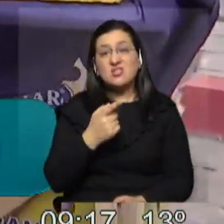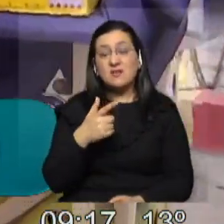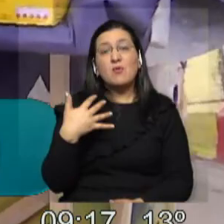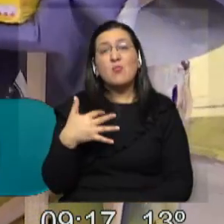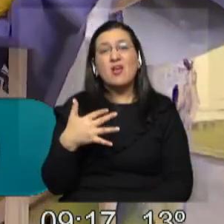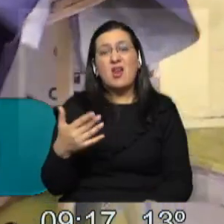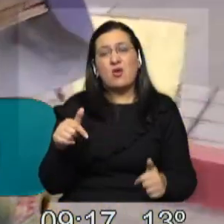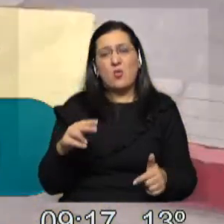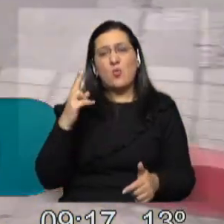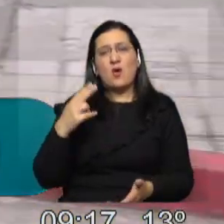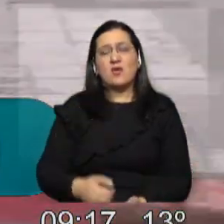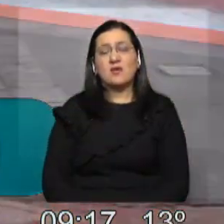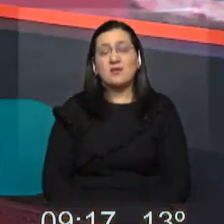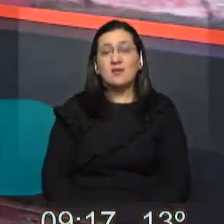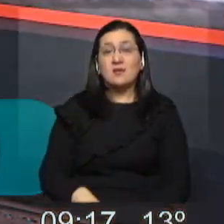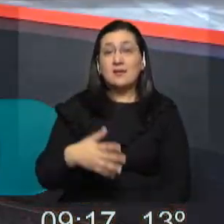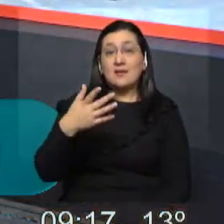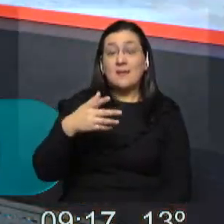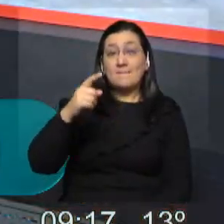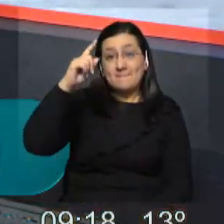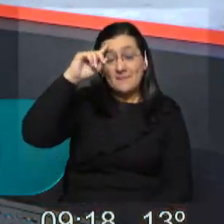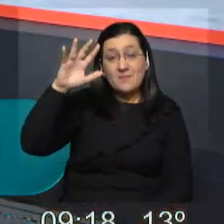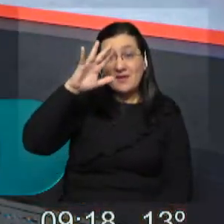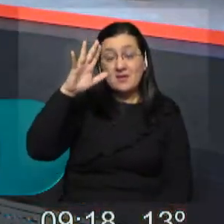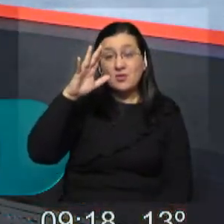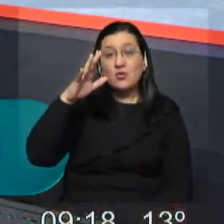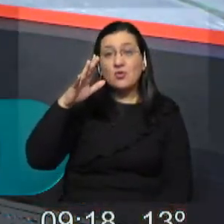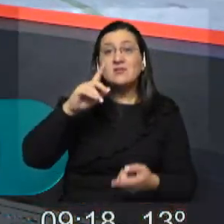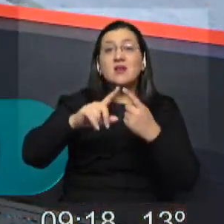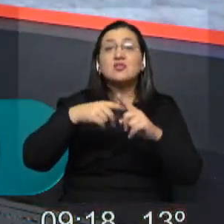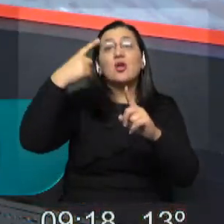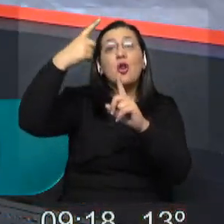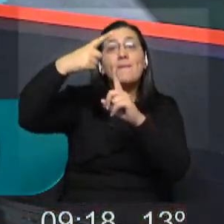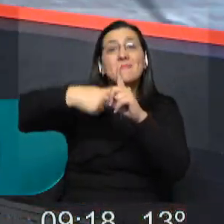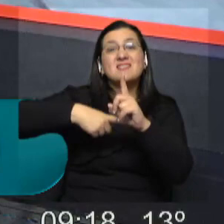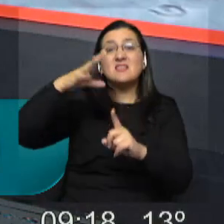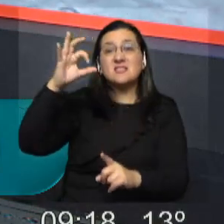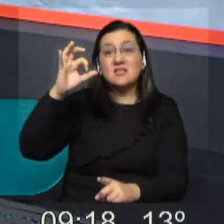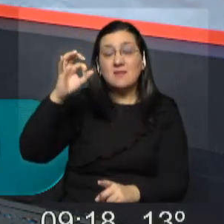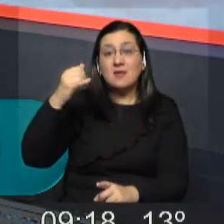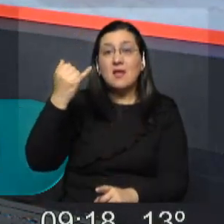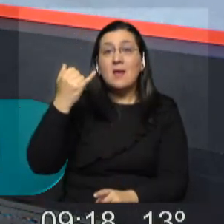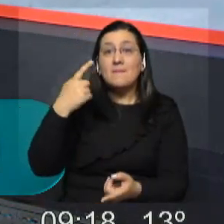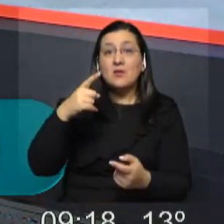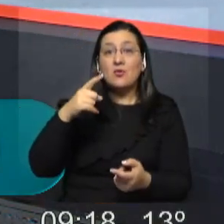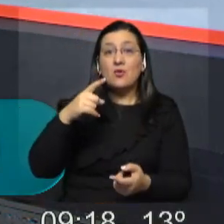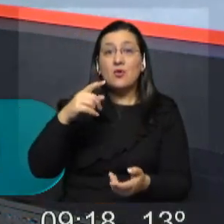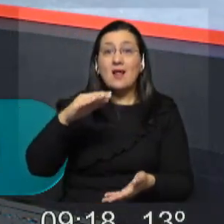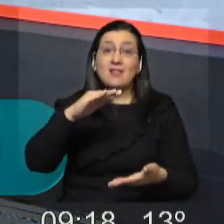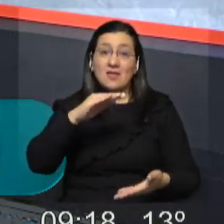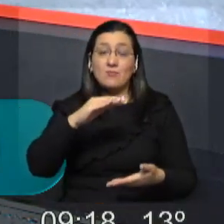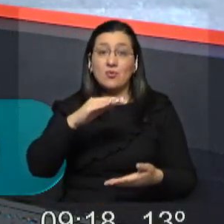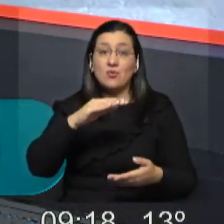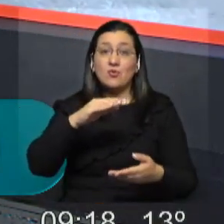elevado. Decime, Fito. Jota, creo que supongo que debe tener con el mes en el cual estamos viviendo, de septiembre, pero viste que el termo tiene la bandera